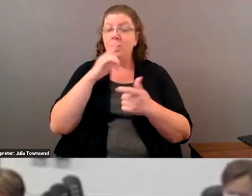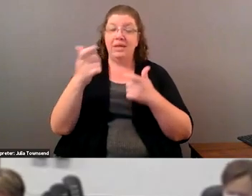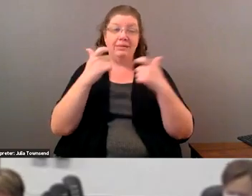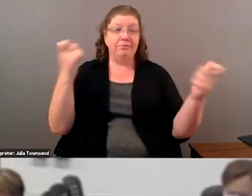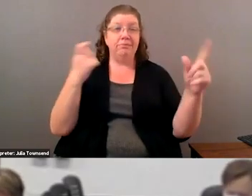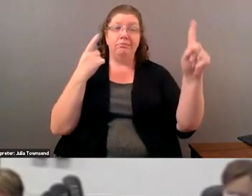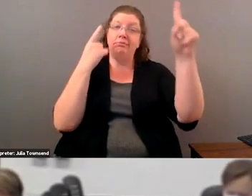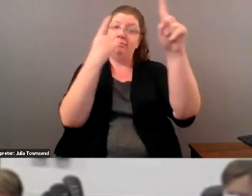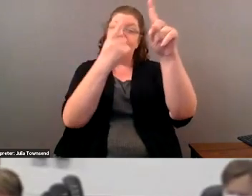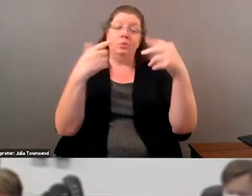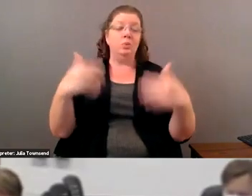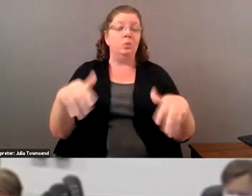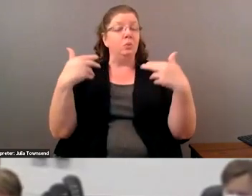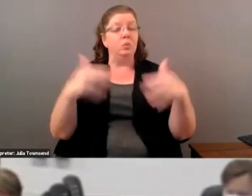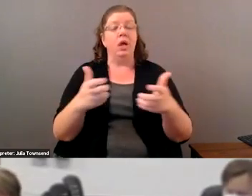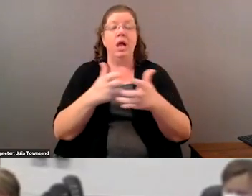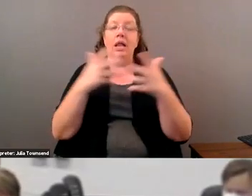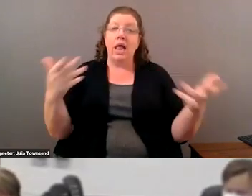dis